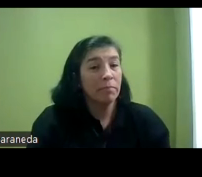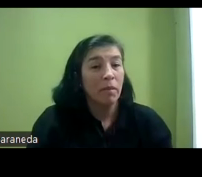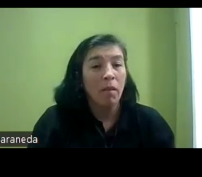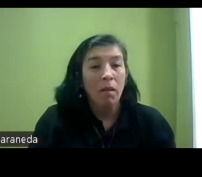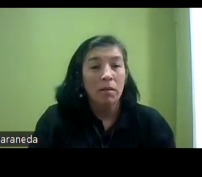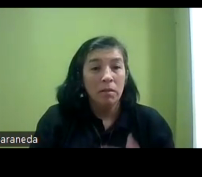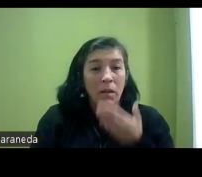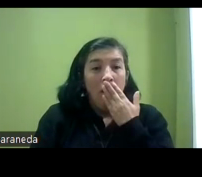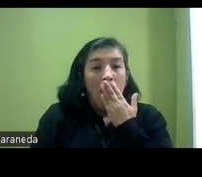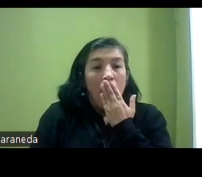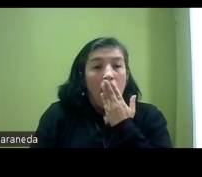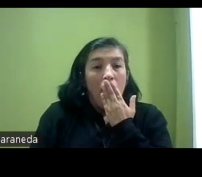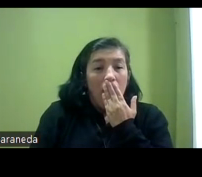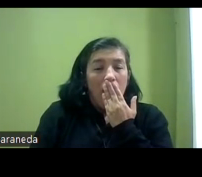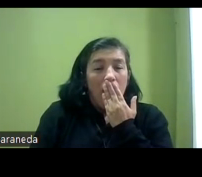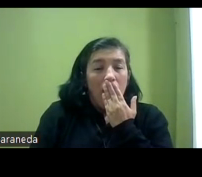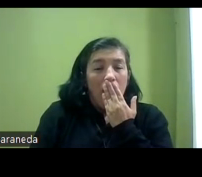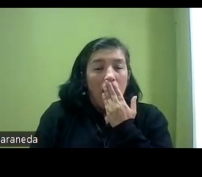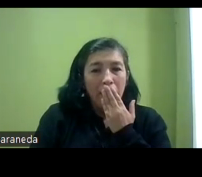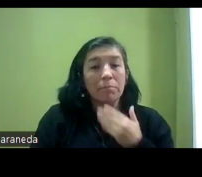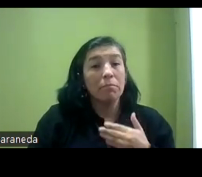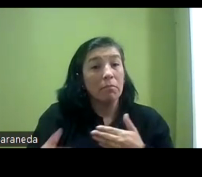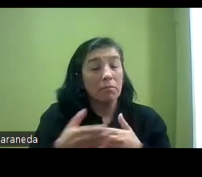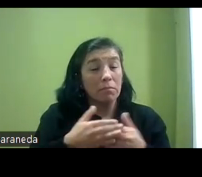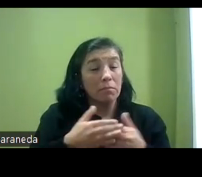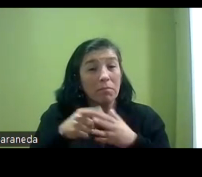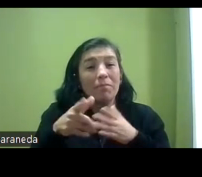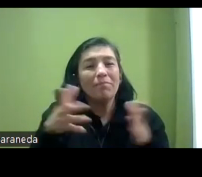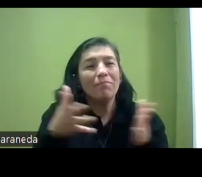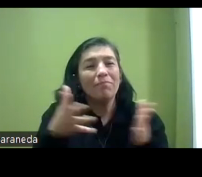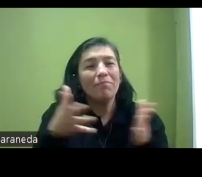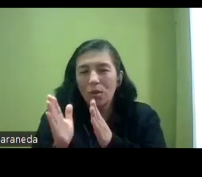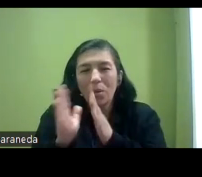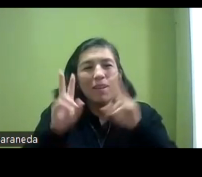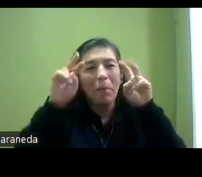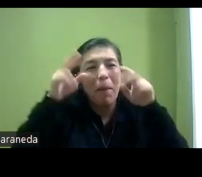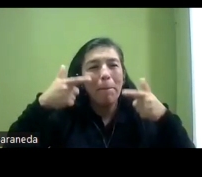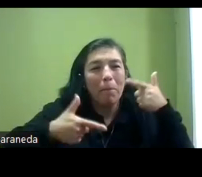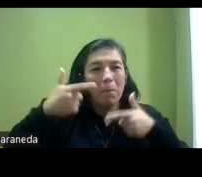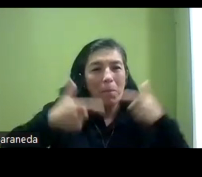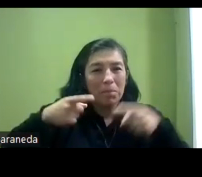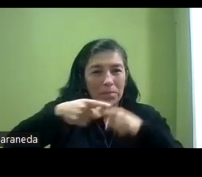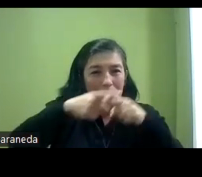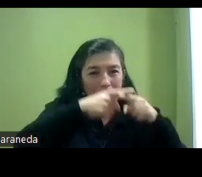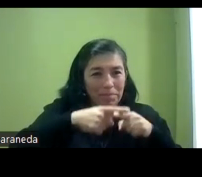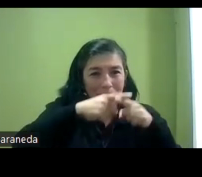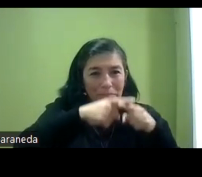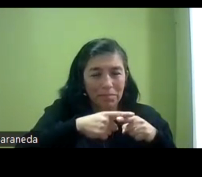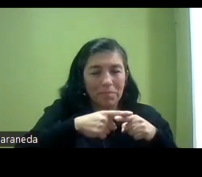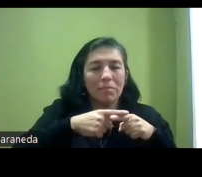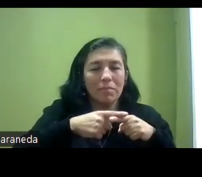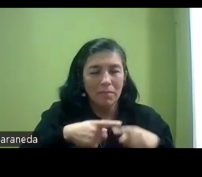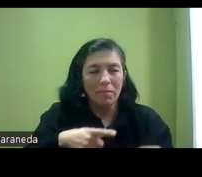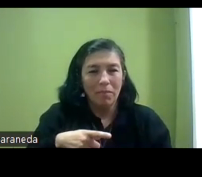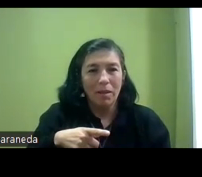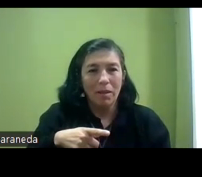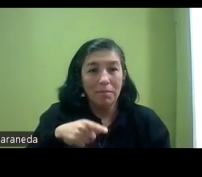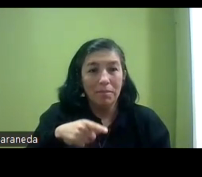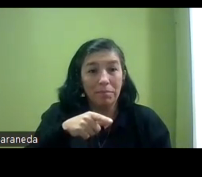Todo esto ocurre en un sistema de organización sociopolítica preestatal, porque aquí